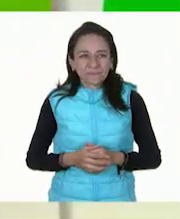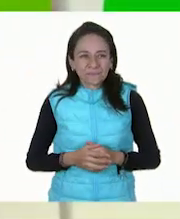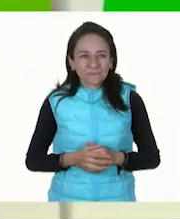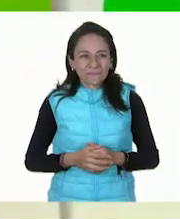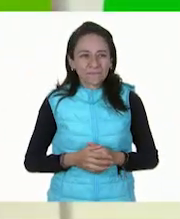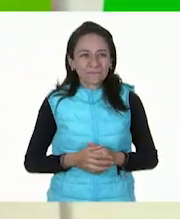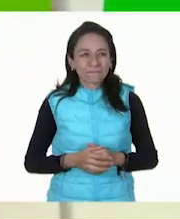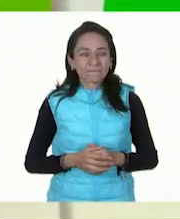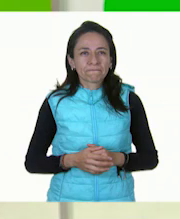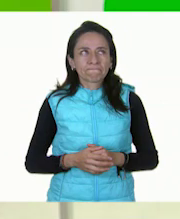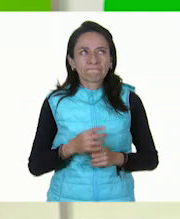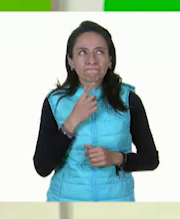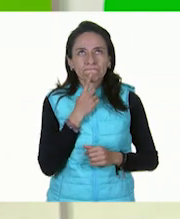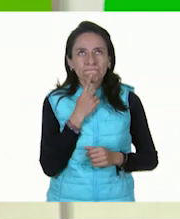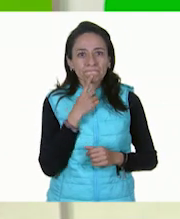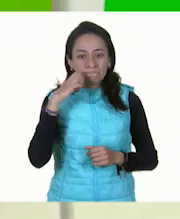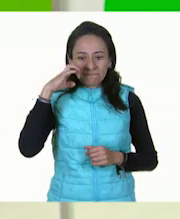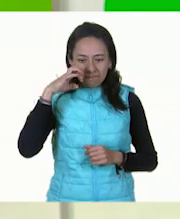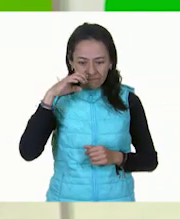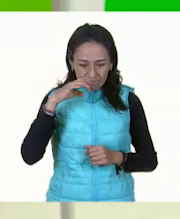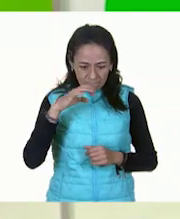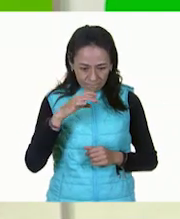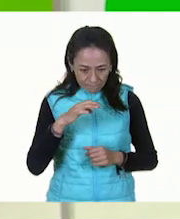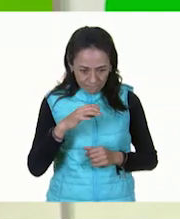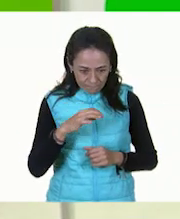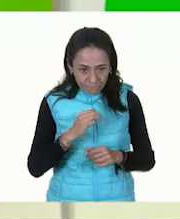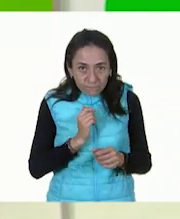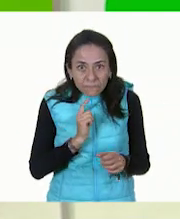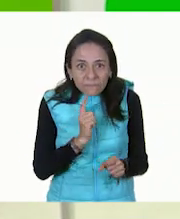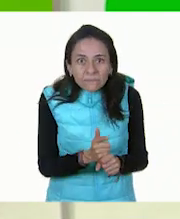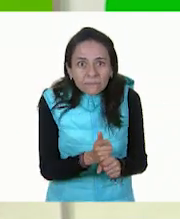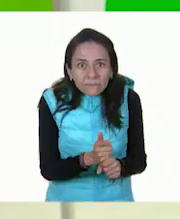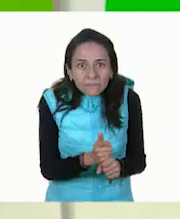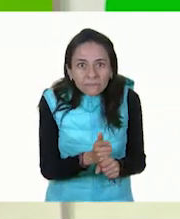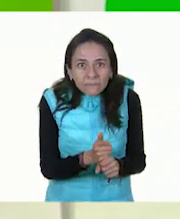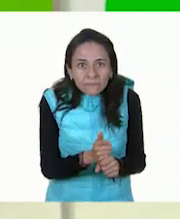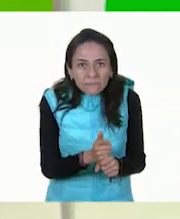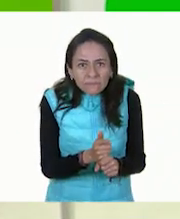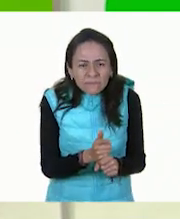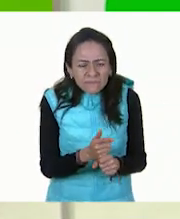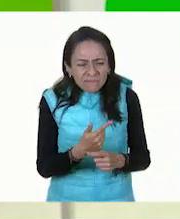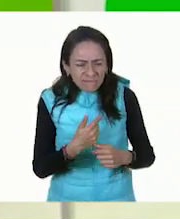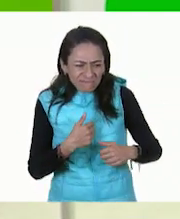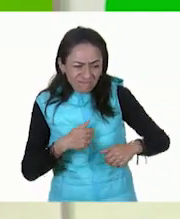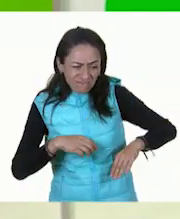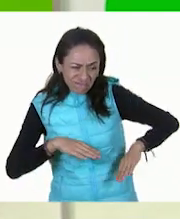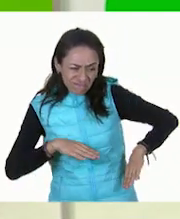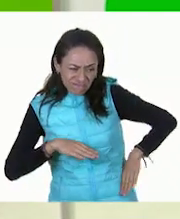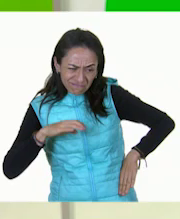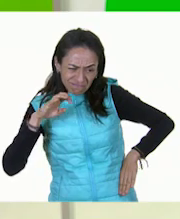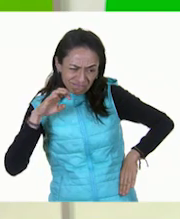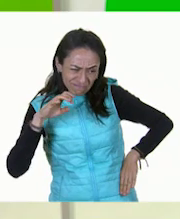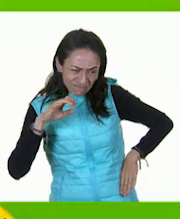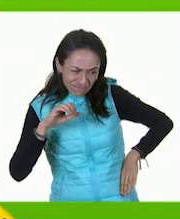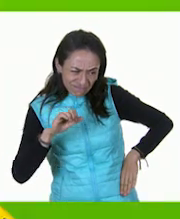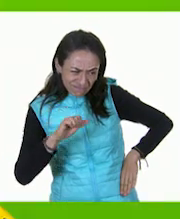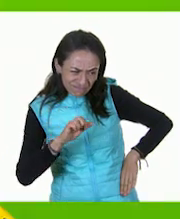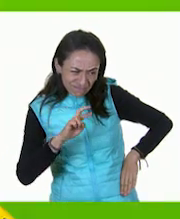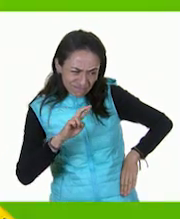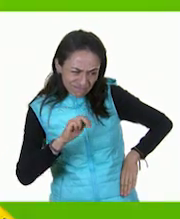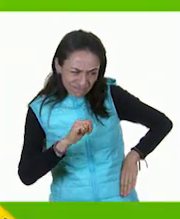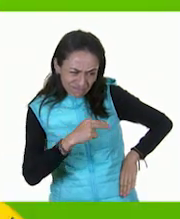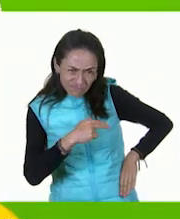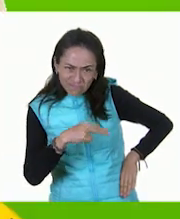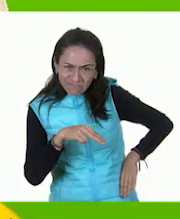Me encontré una araña con una actitud extraña. Tal vez